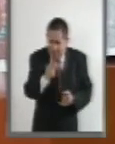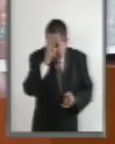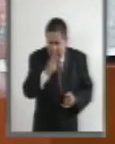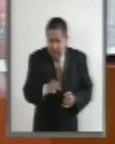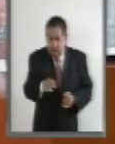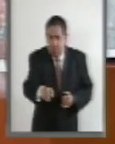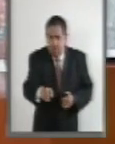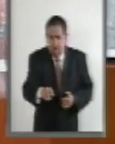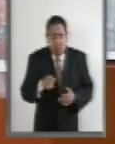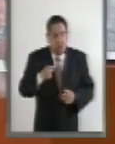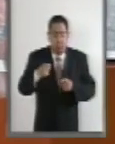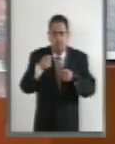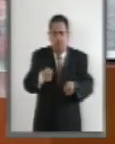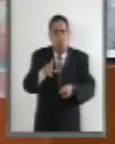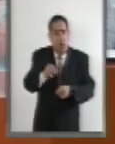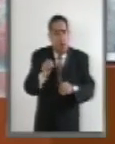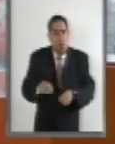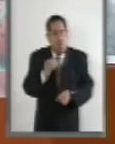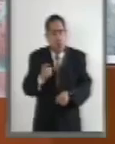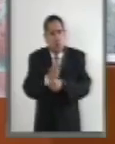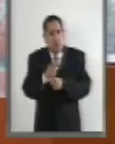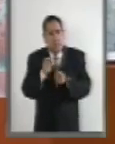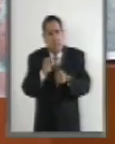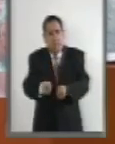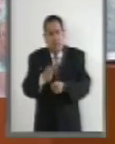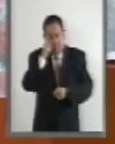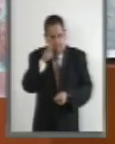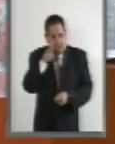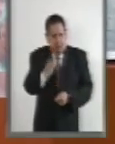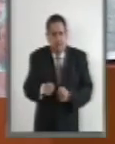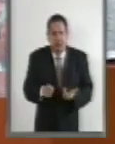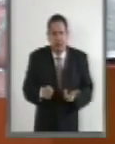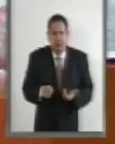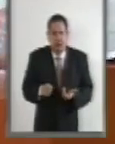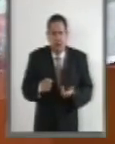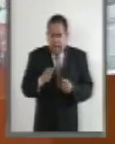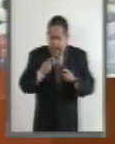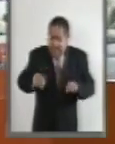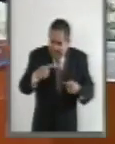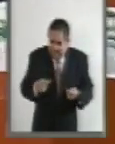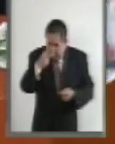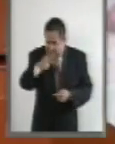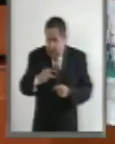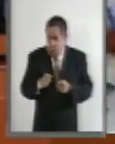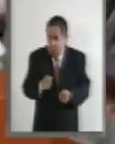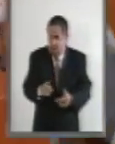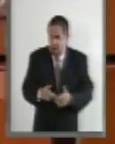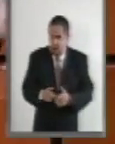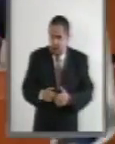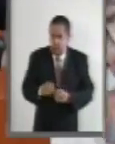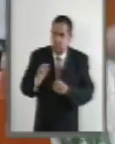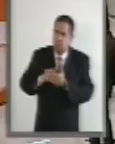quienes se le están negando todas las oportunidades justamente de ser mexicano. Muchas gracias,